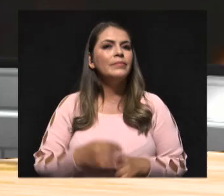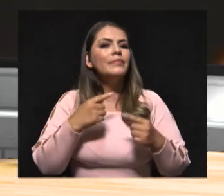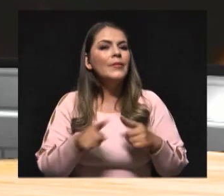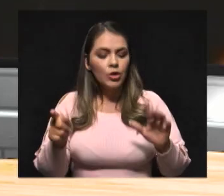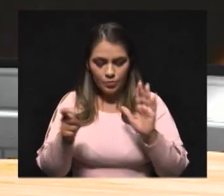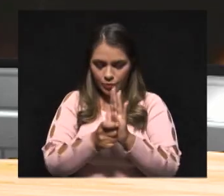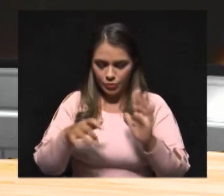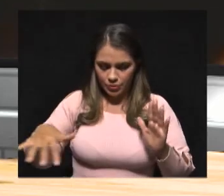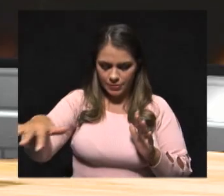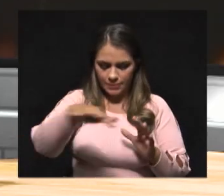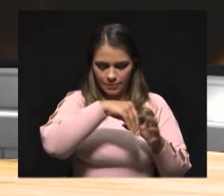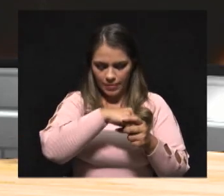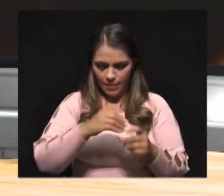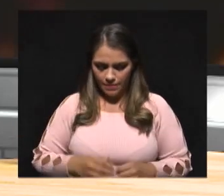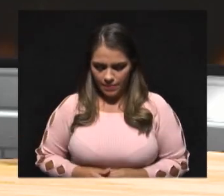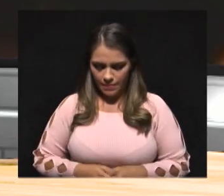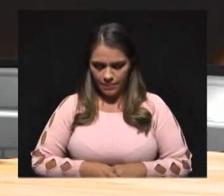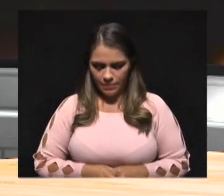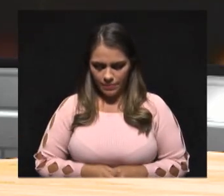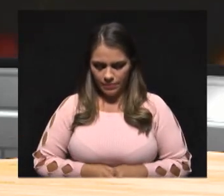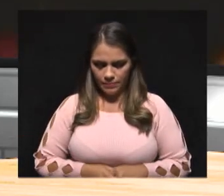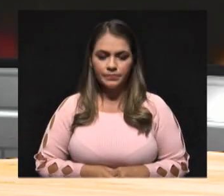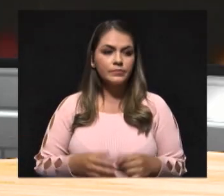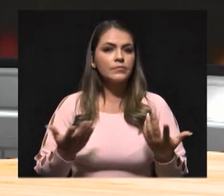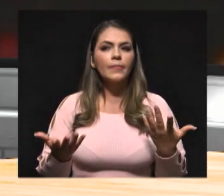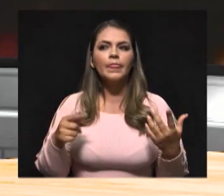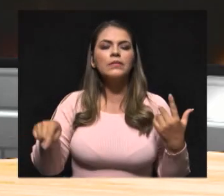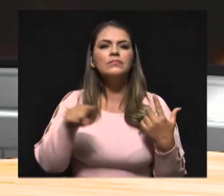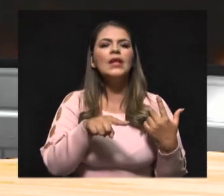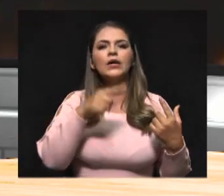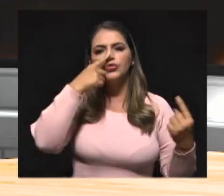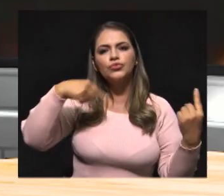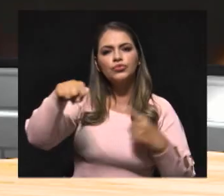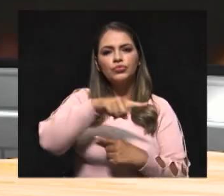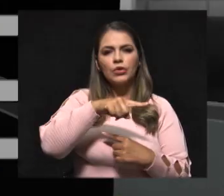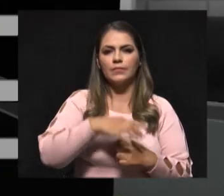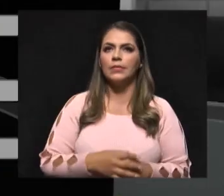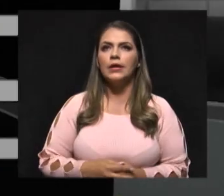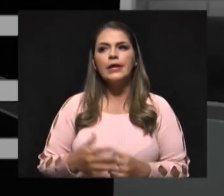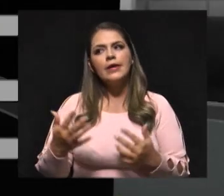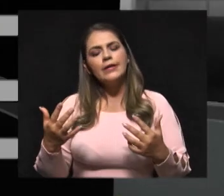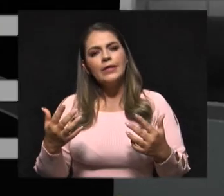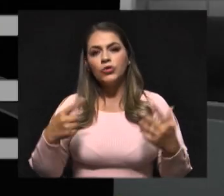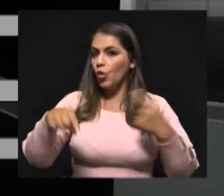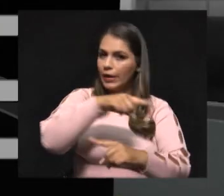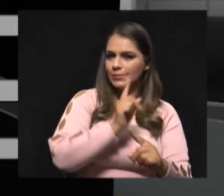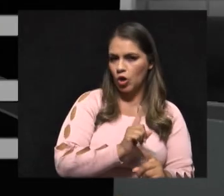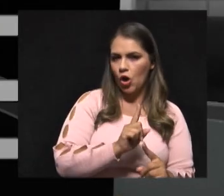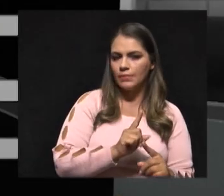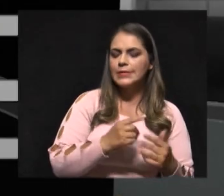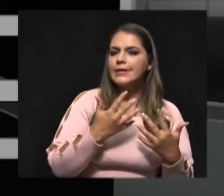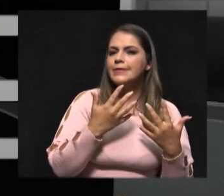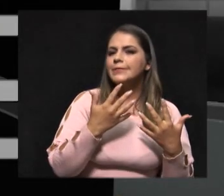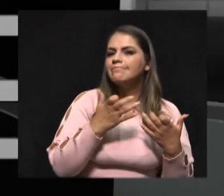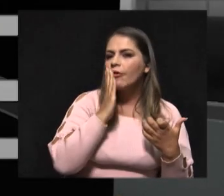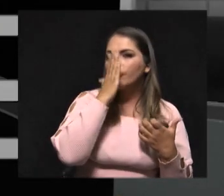regiones hay un pequeño triángulo jalonador que tiene vocación turística vocación no te expongas lista para el turismo exactamente